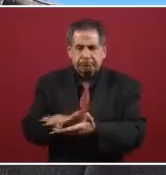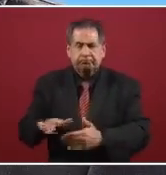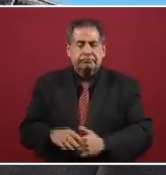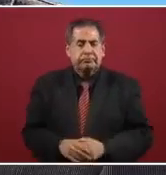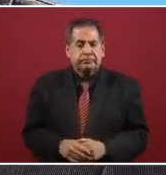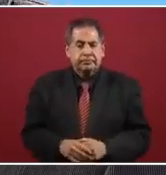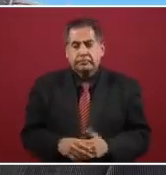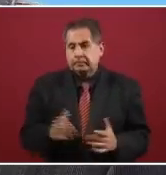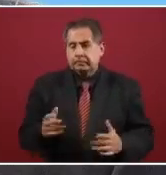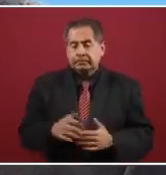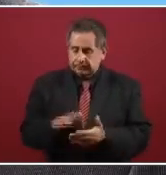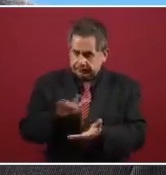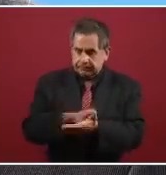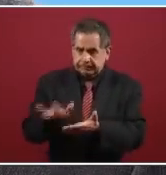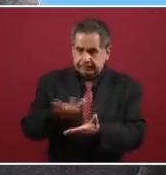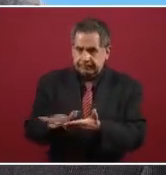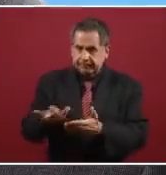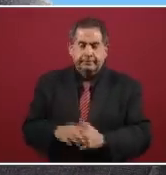Entonces vamos a apoyar.